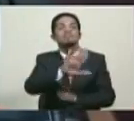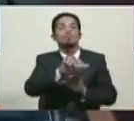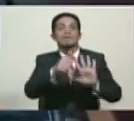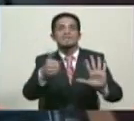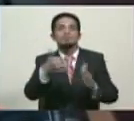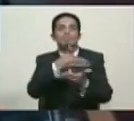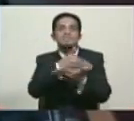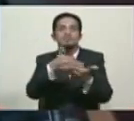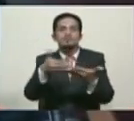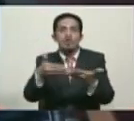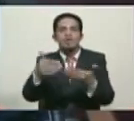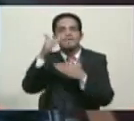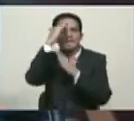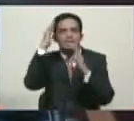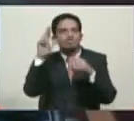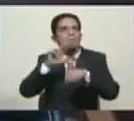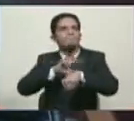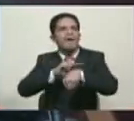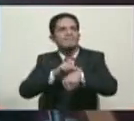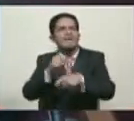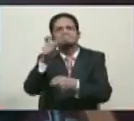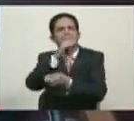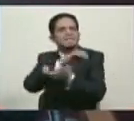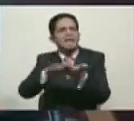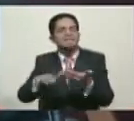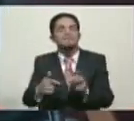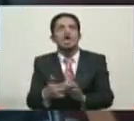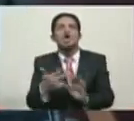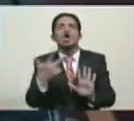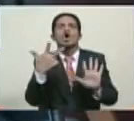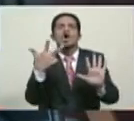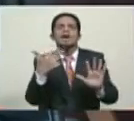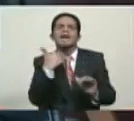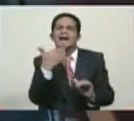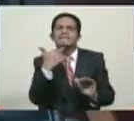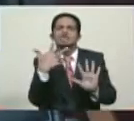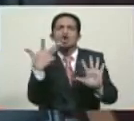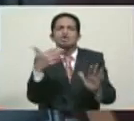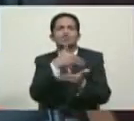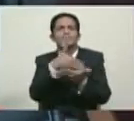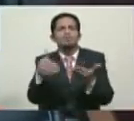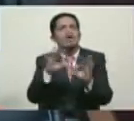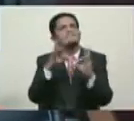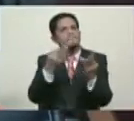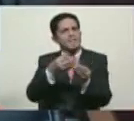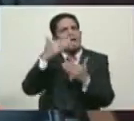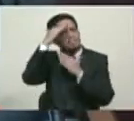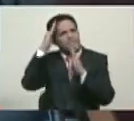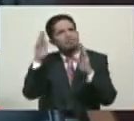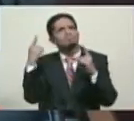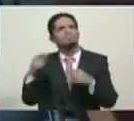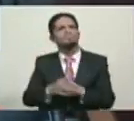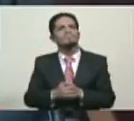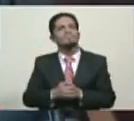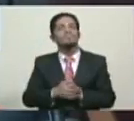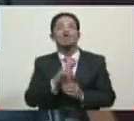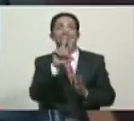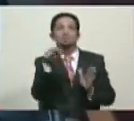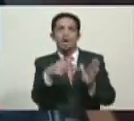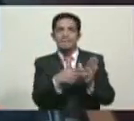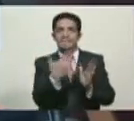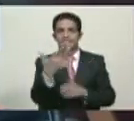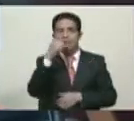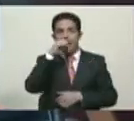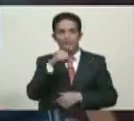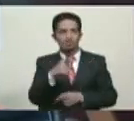gratuitas, 8.2 millones de familias atendidas. Para el 2005, la UNESCO nos declara